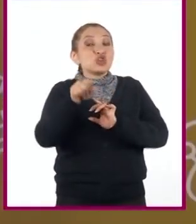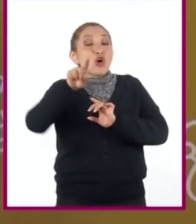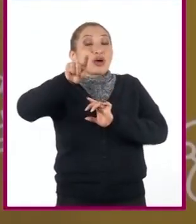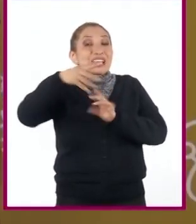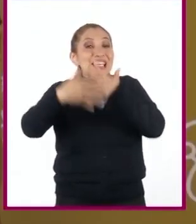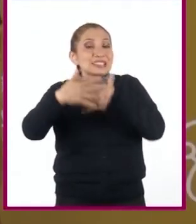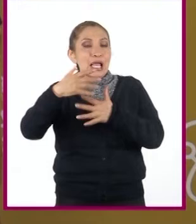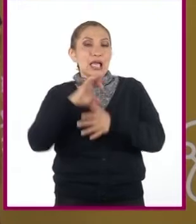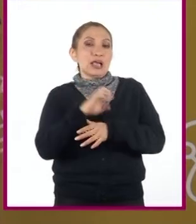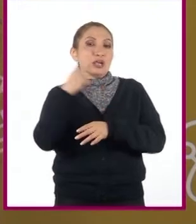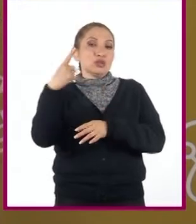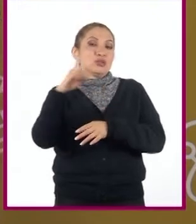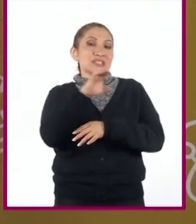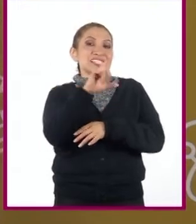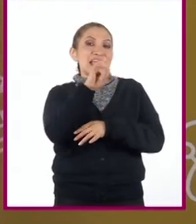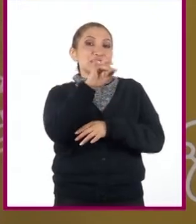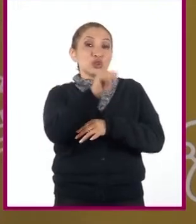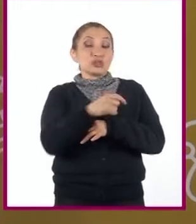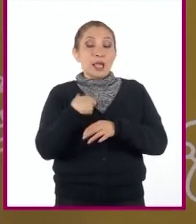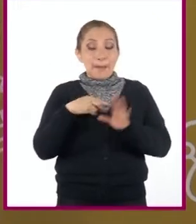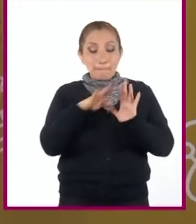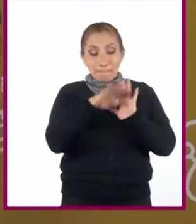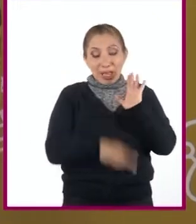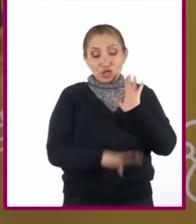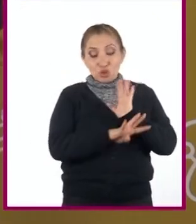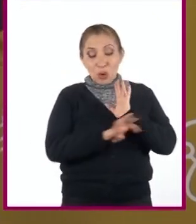273.15 en la escala de Celsius y a menos